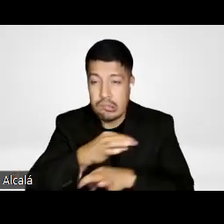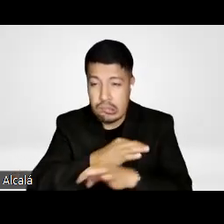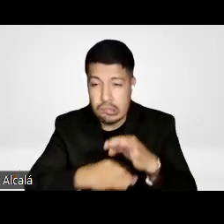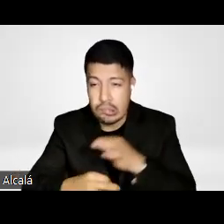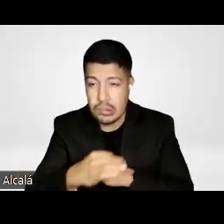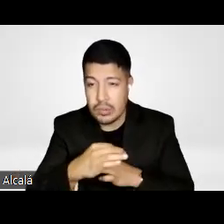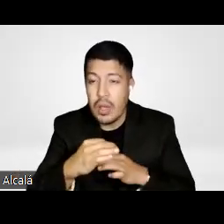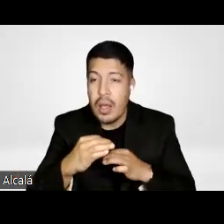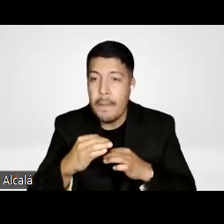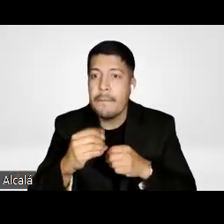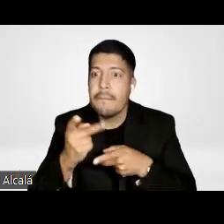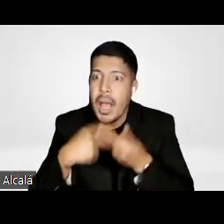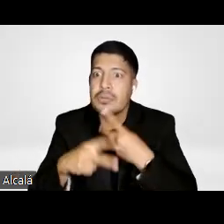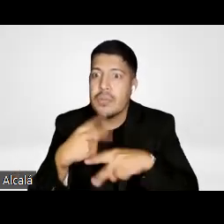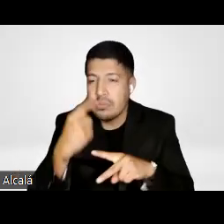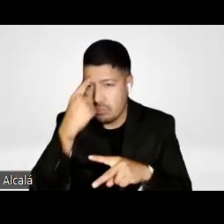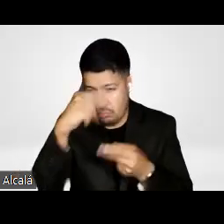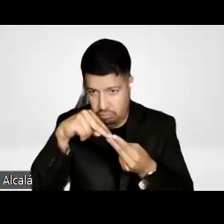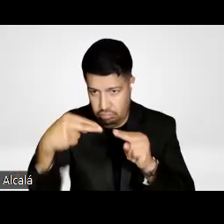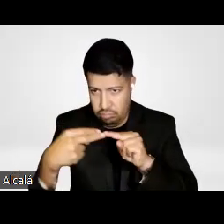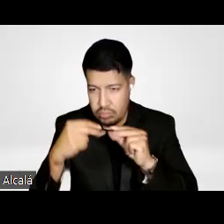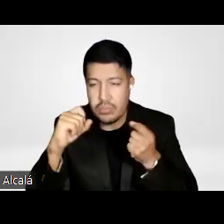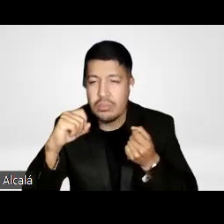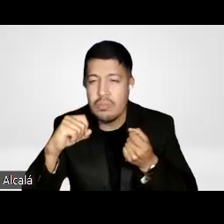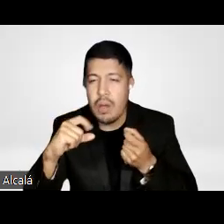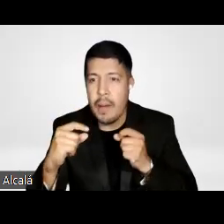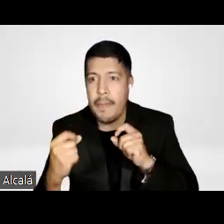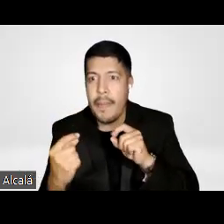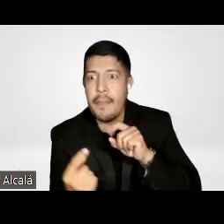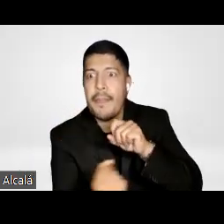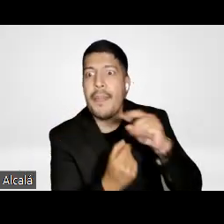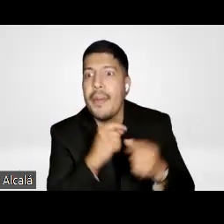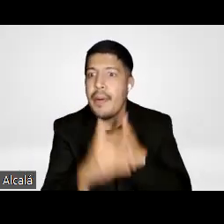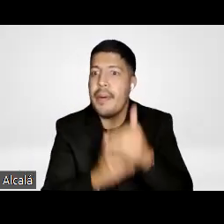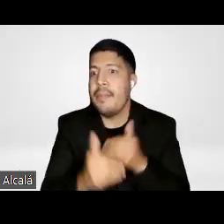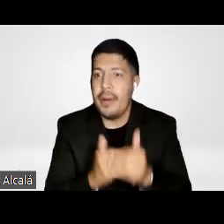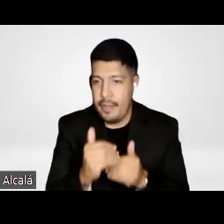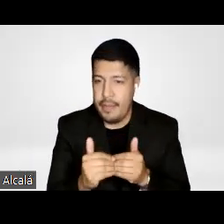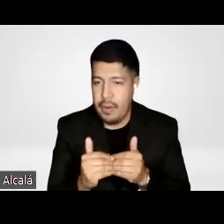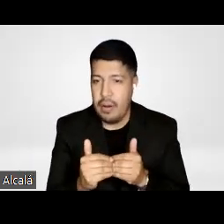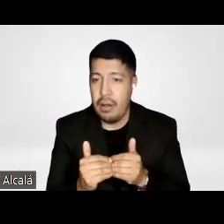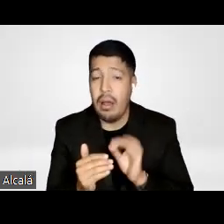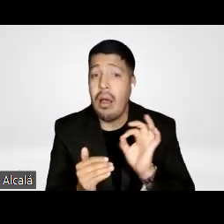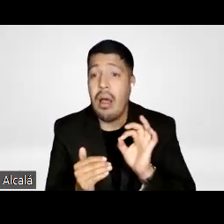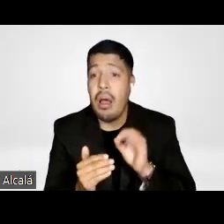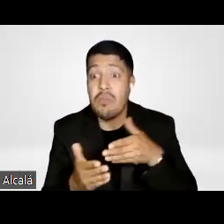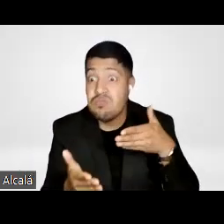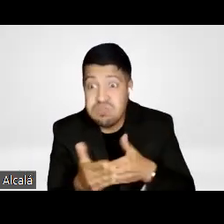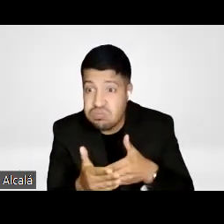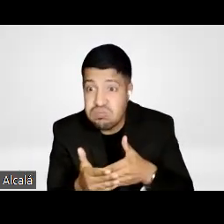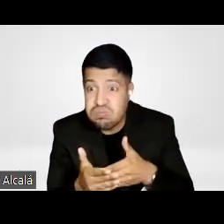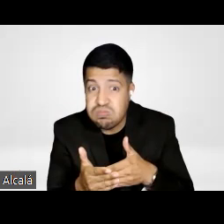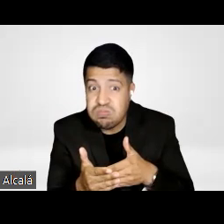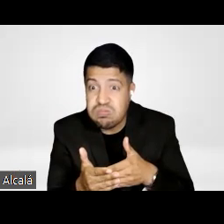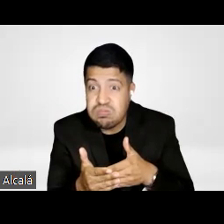neuronales nuevos que funcionan en la ganancia o pérdida de funciones o comportamientos. Esta neuroplasticidad tiene